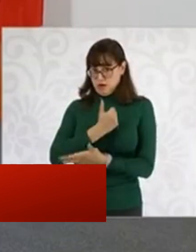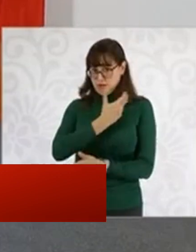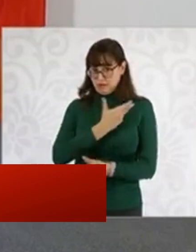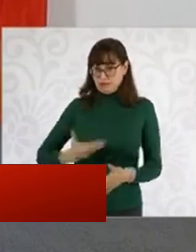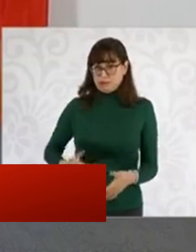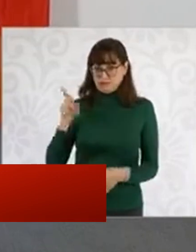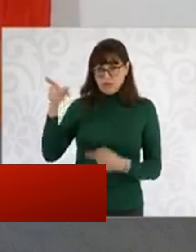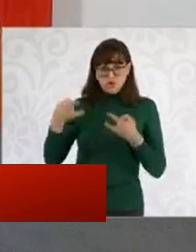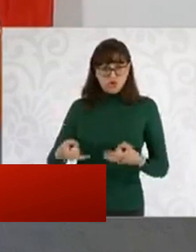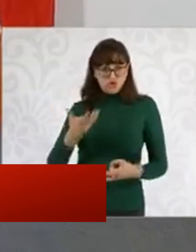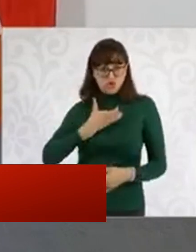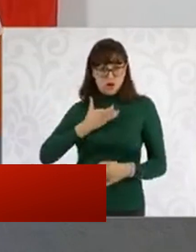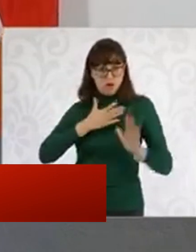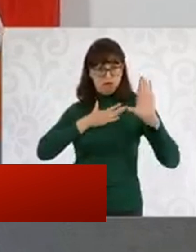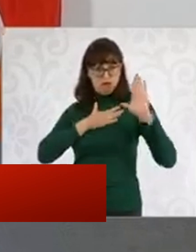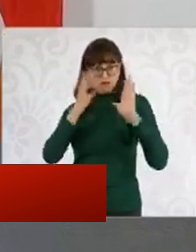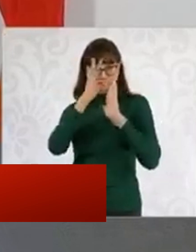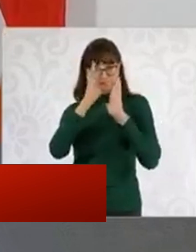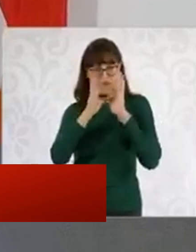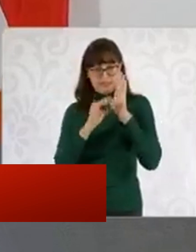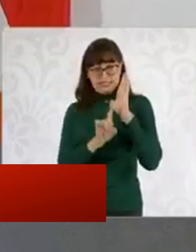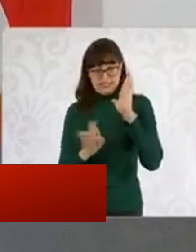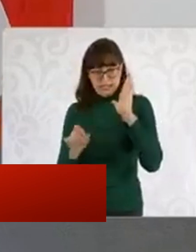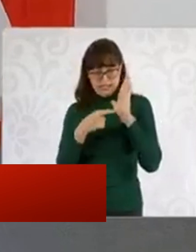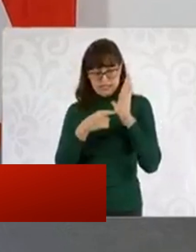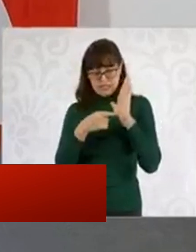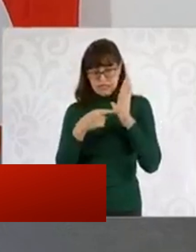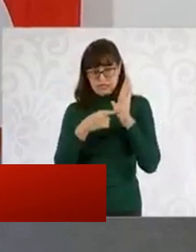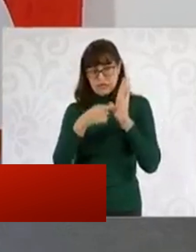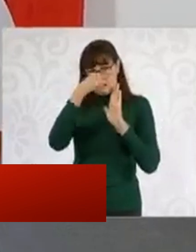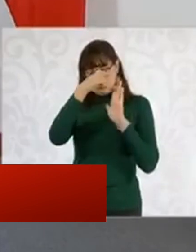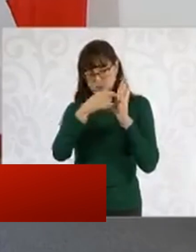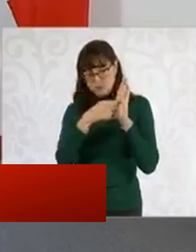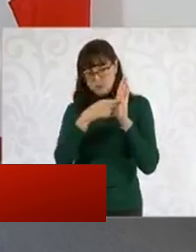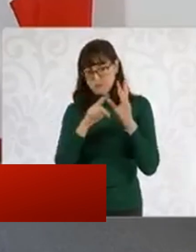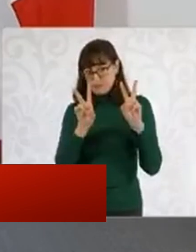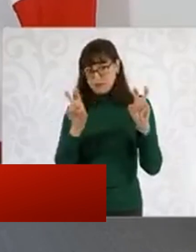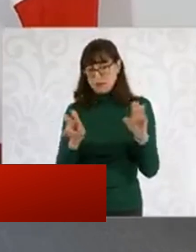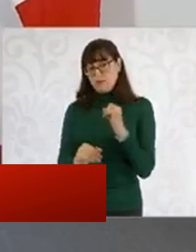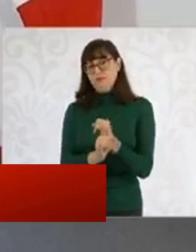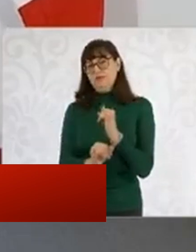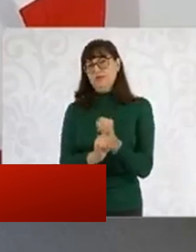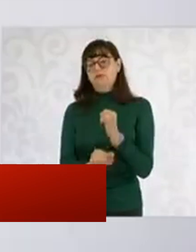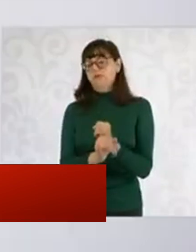compra de medicamentos, sino para muchas otras compras dentro, es decir, del gobierno hacia